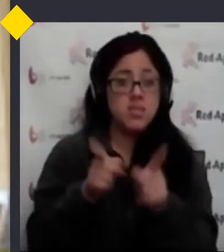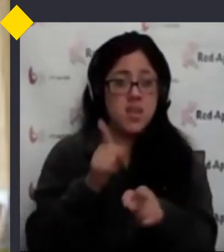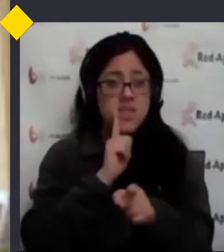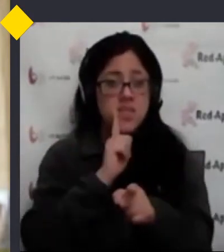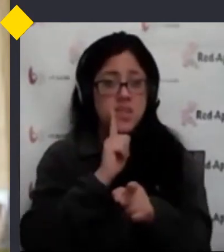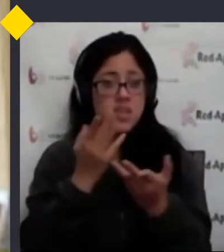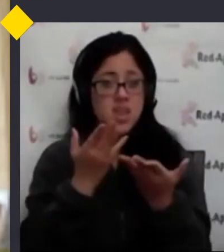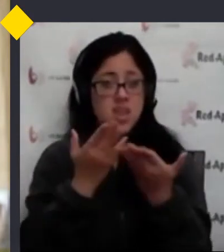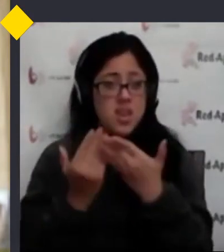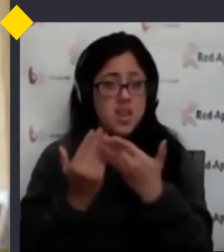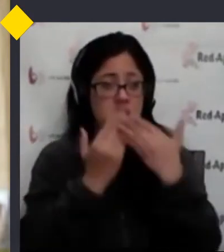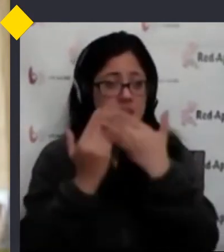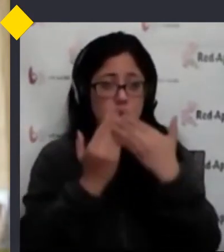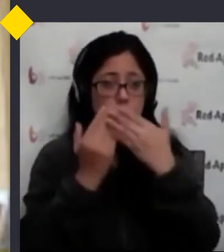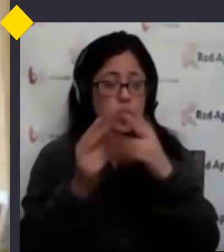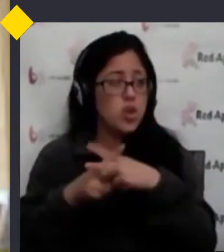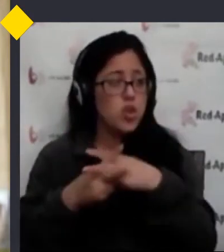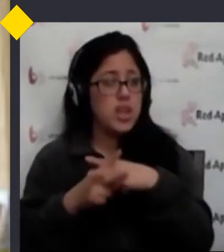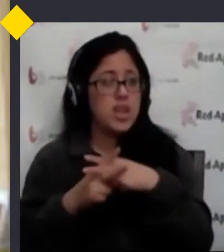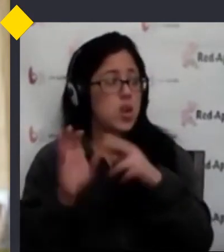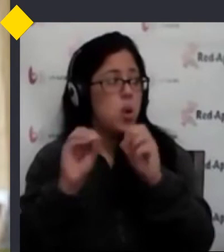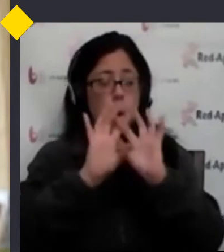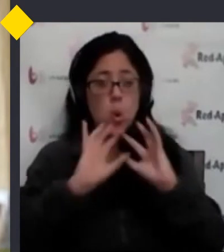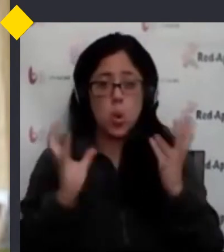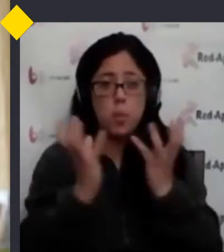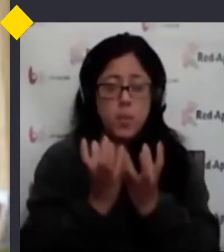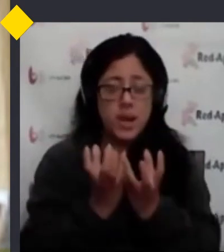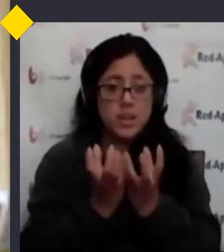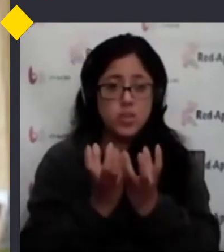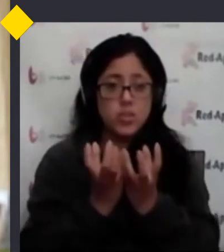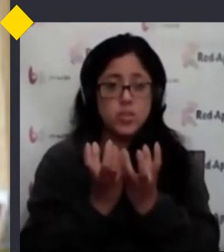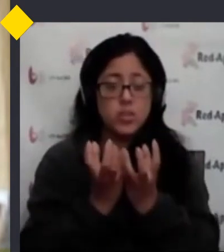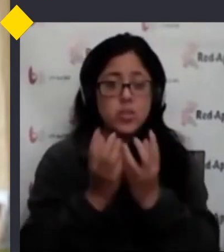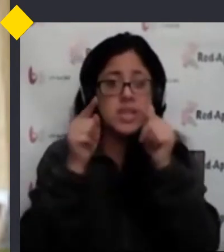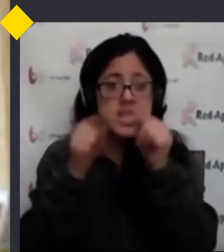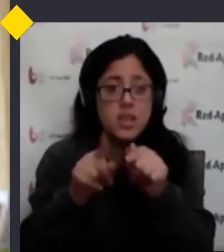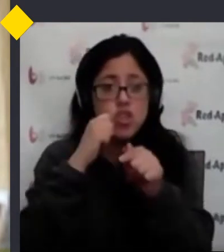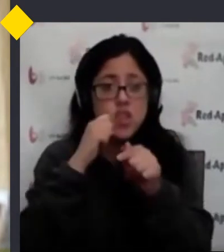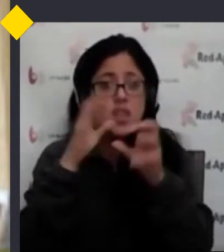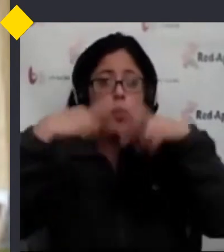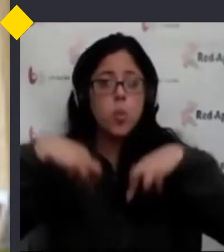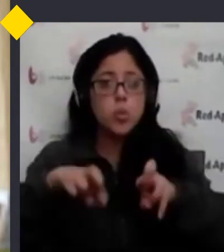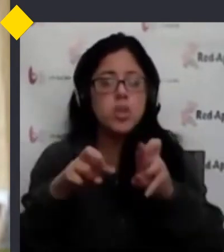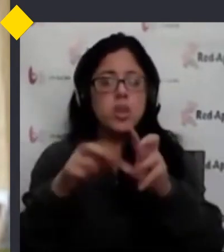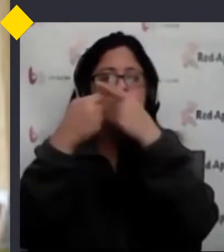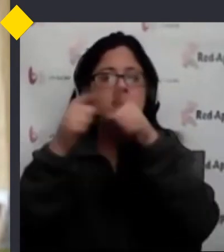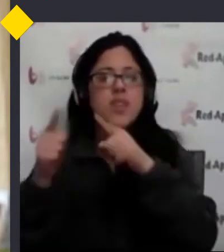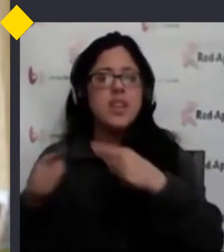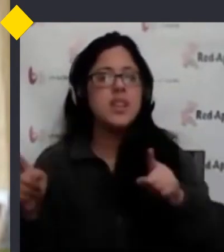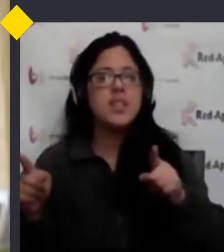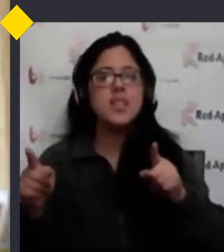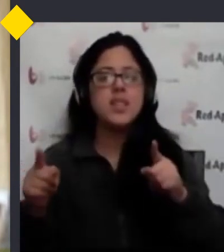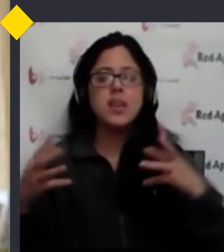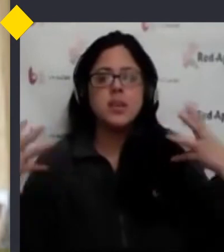estudios universitarios completos, ¿ya? Entonces, eso que abre la posibilidad de que hay muchos cargos de entrada, personas que